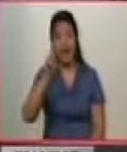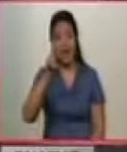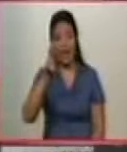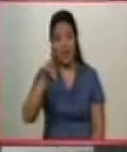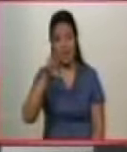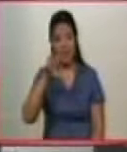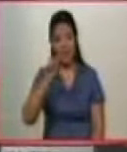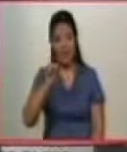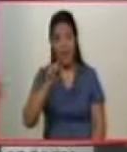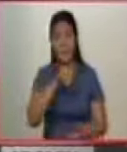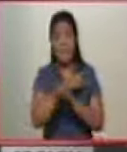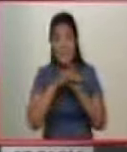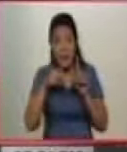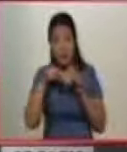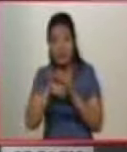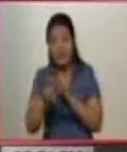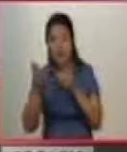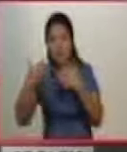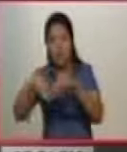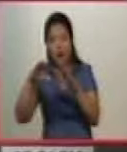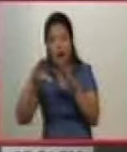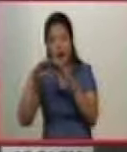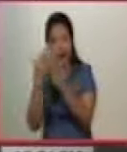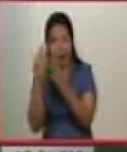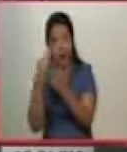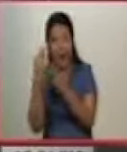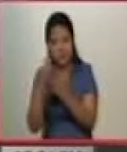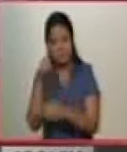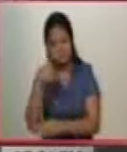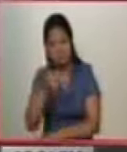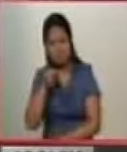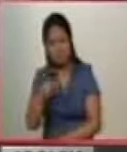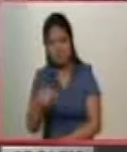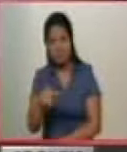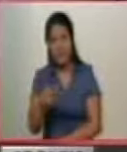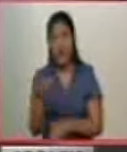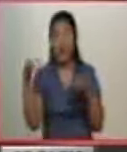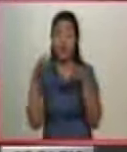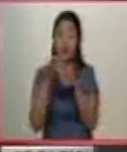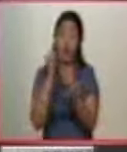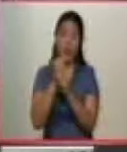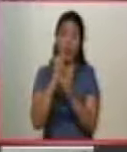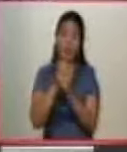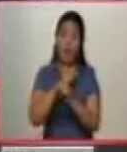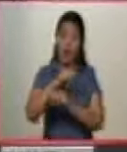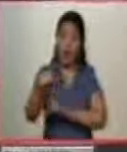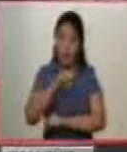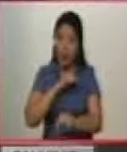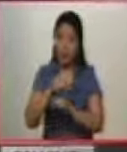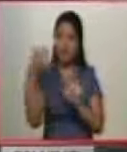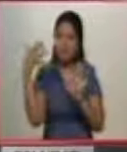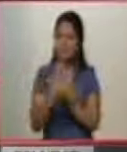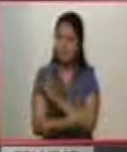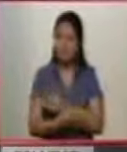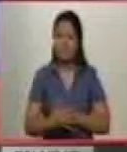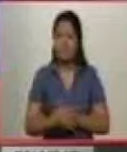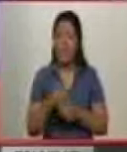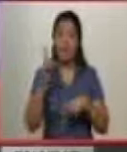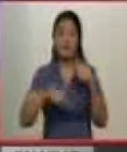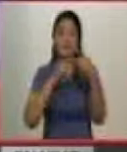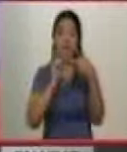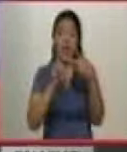pero en una de las aulas donde se han instalado estas mesas de trabajo a propósito de este